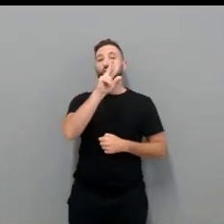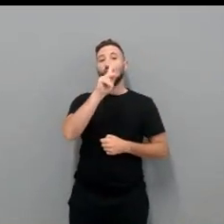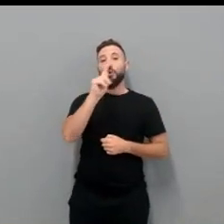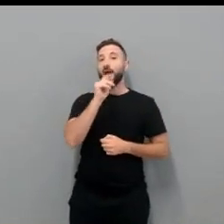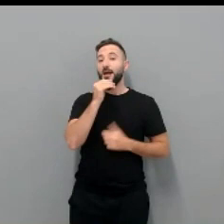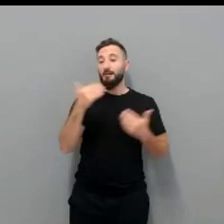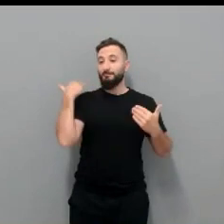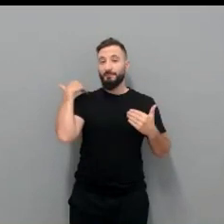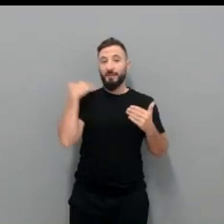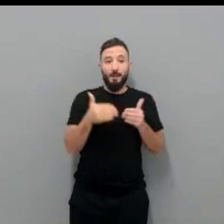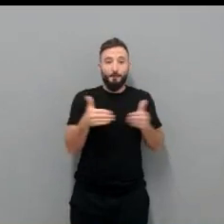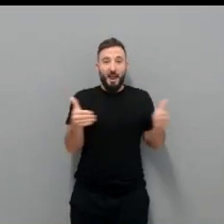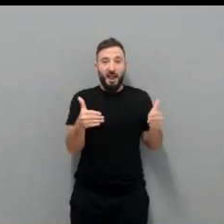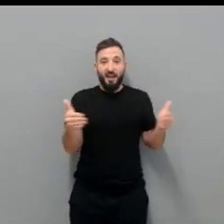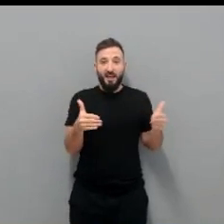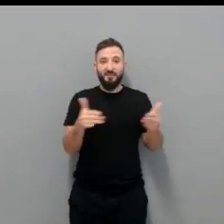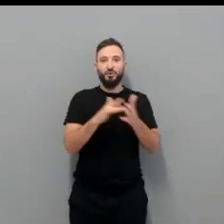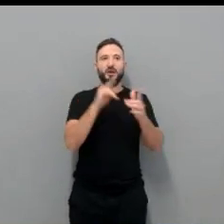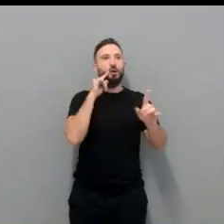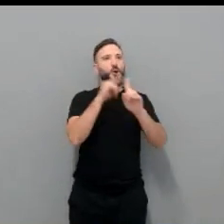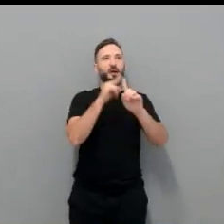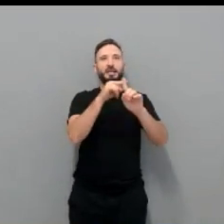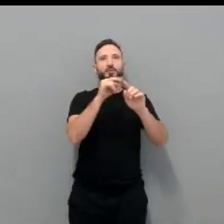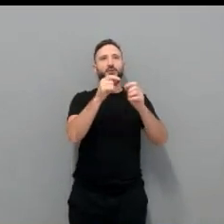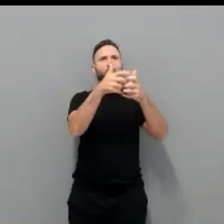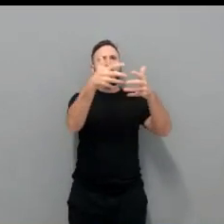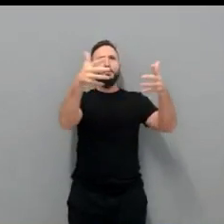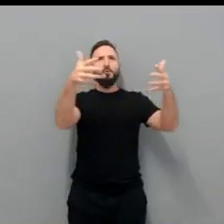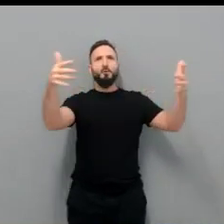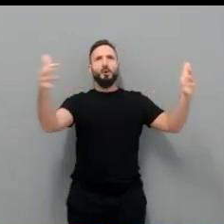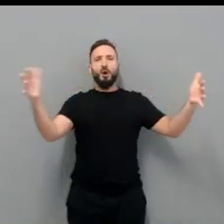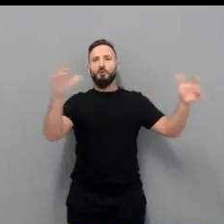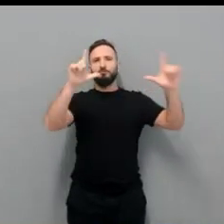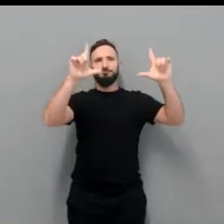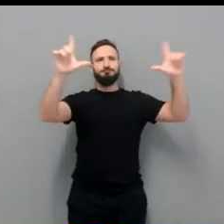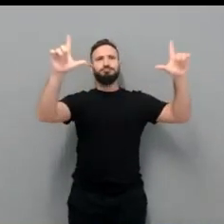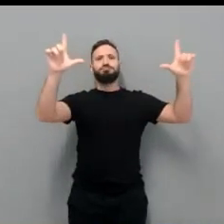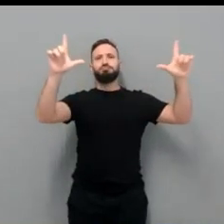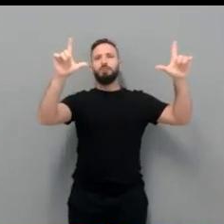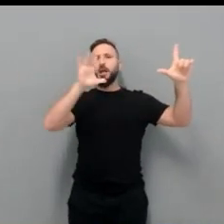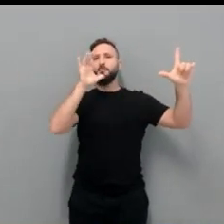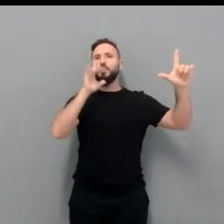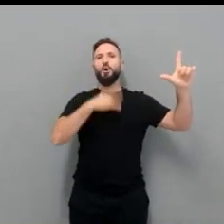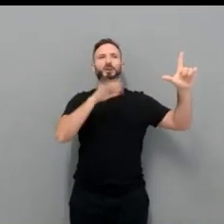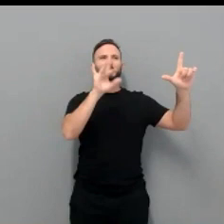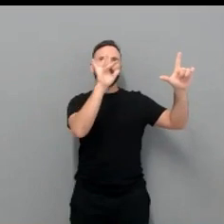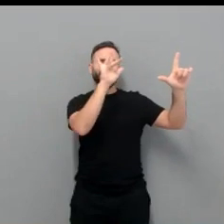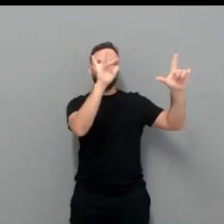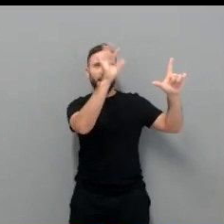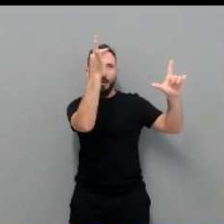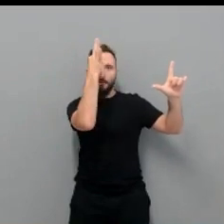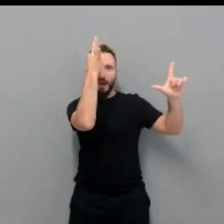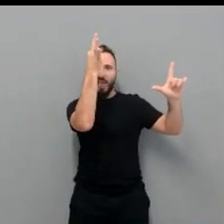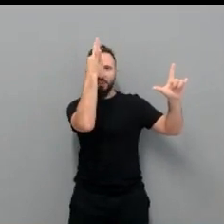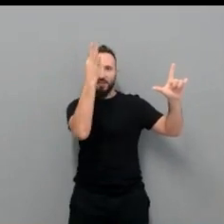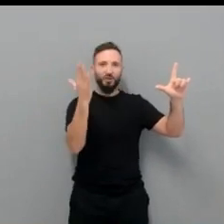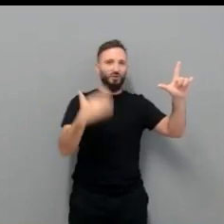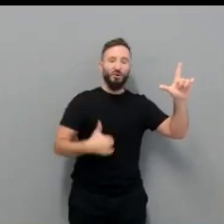teníamos unas dianas muy grandes, porque obviamente no tiene control de tan preciso, digamos, de la